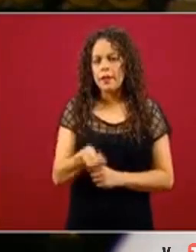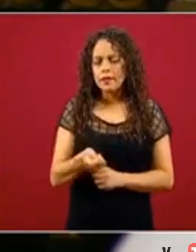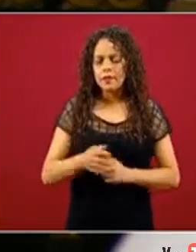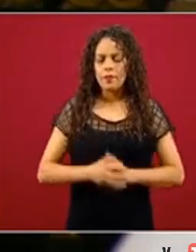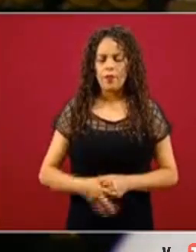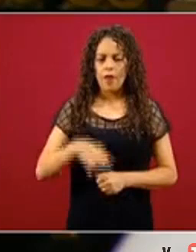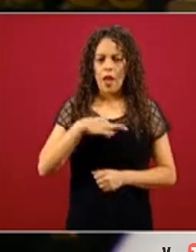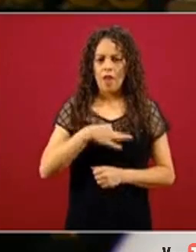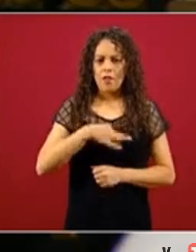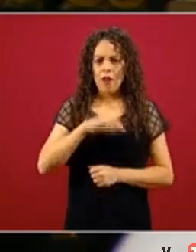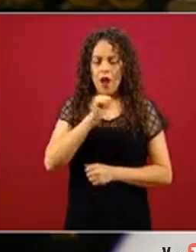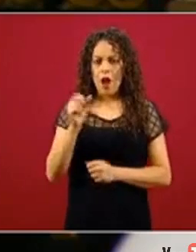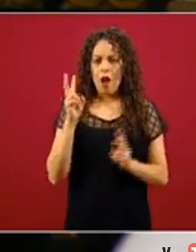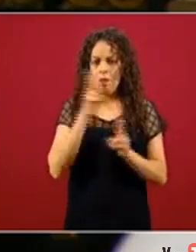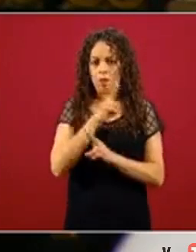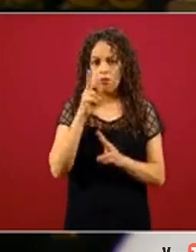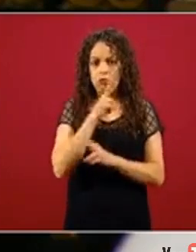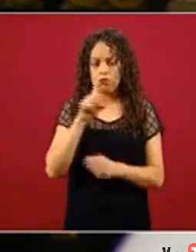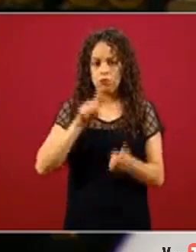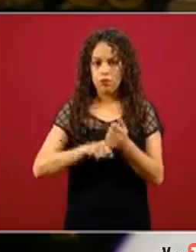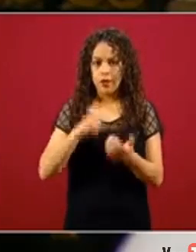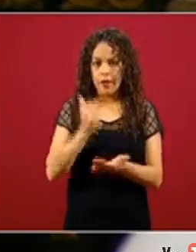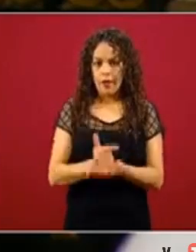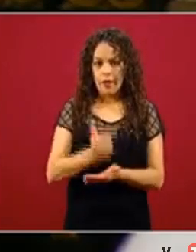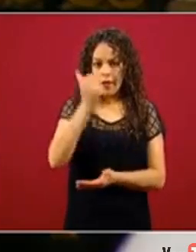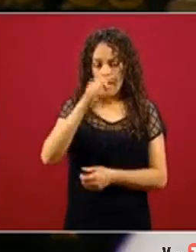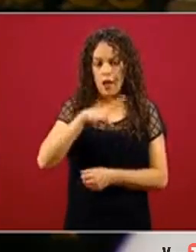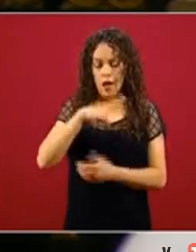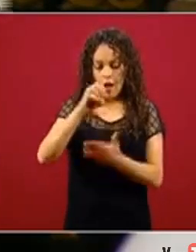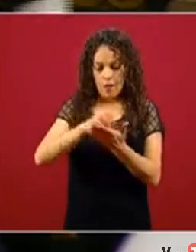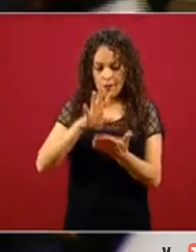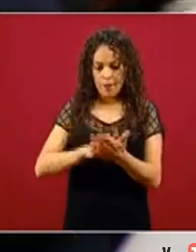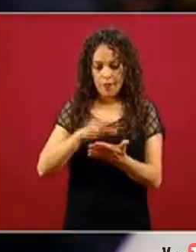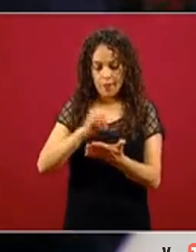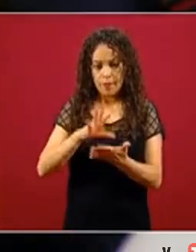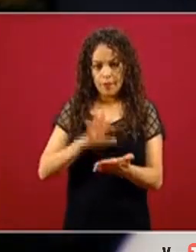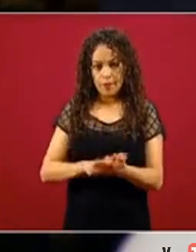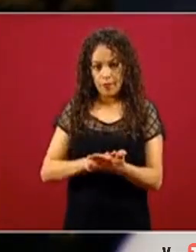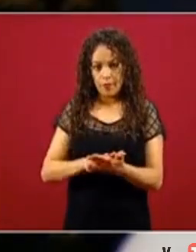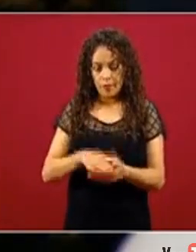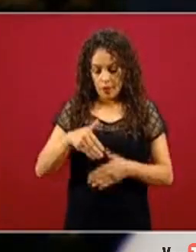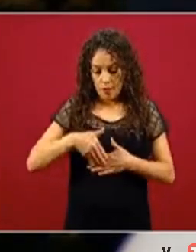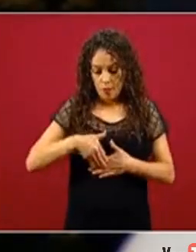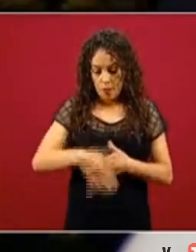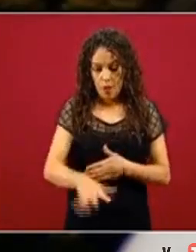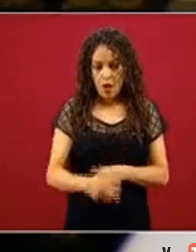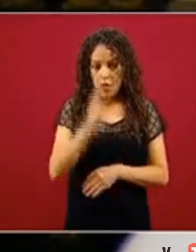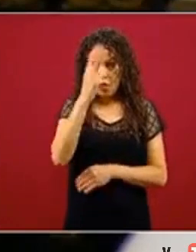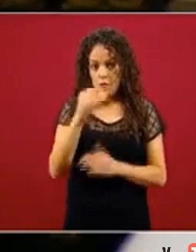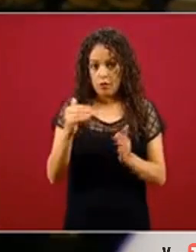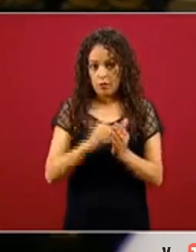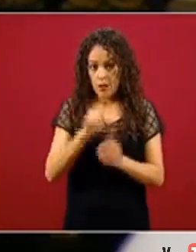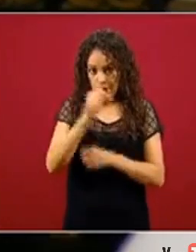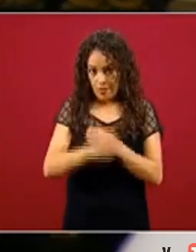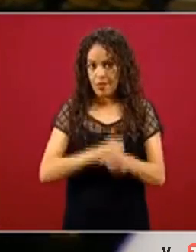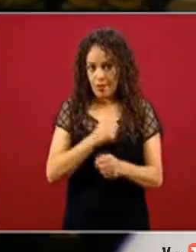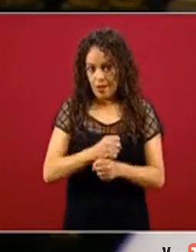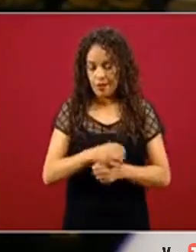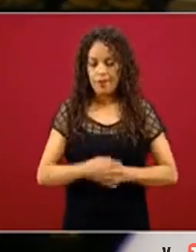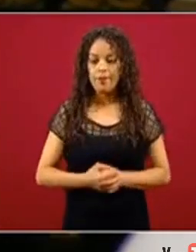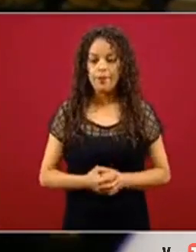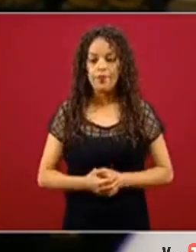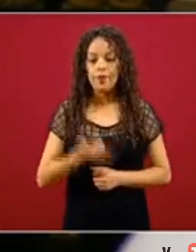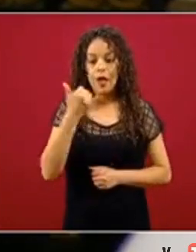infecciones respiratorias agudas graves que se han registrado en todo lo que va de 2020 y también los decesos por